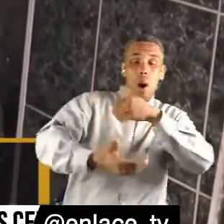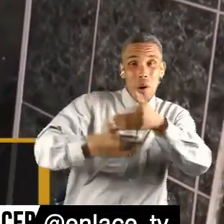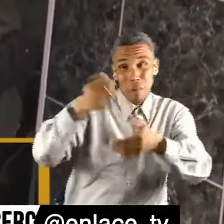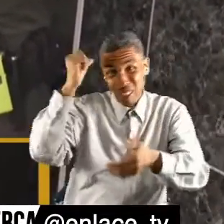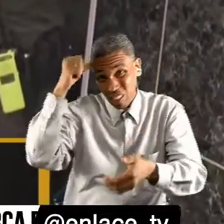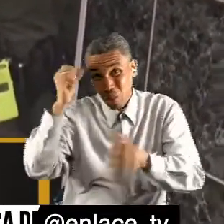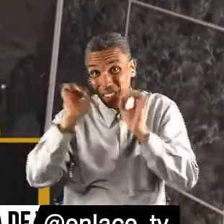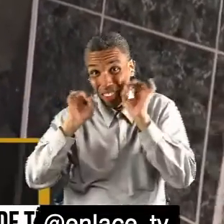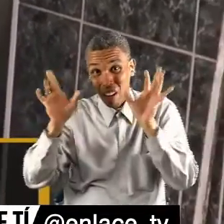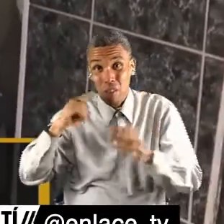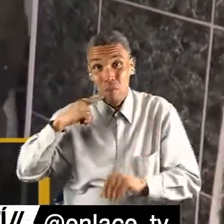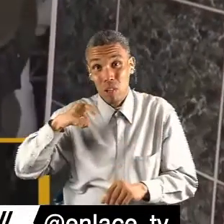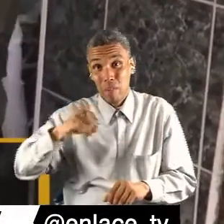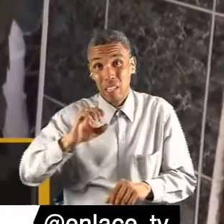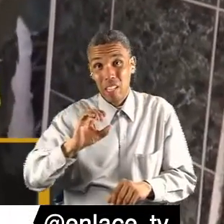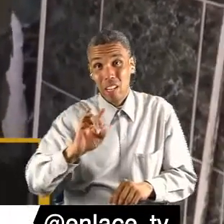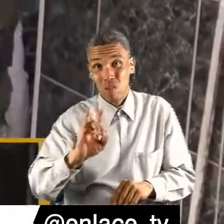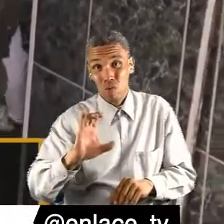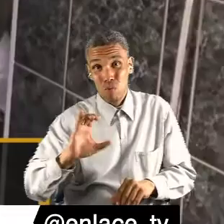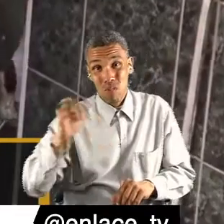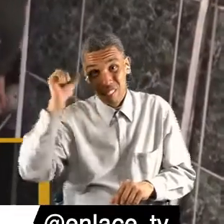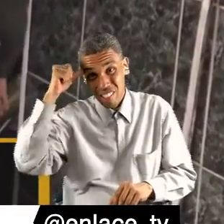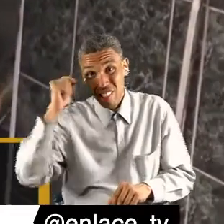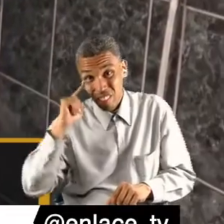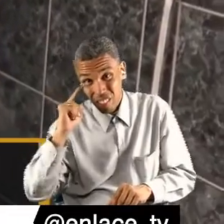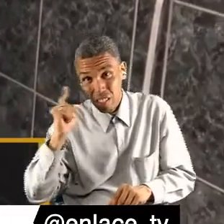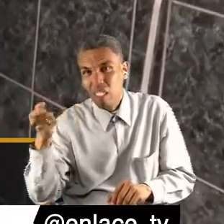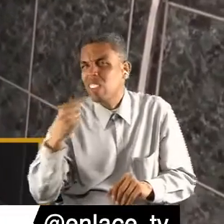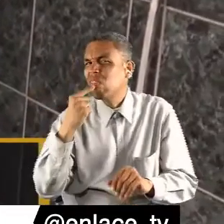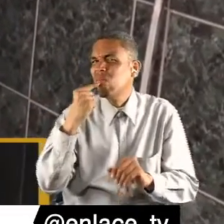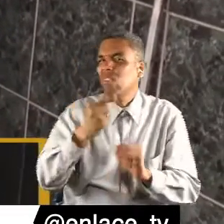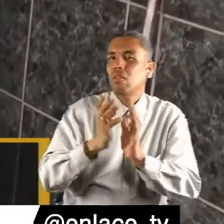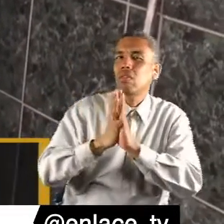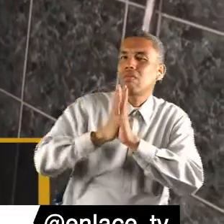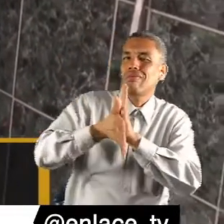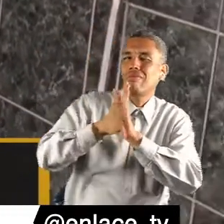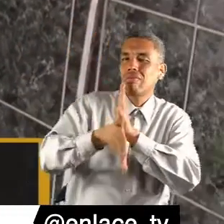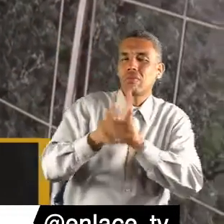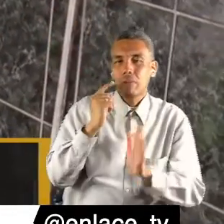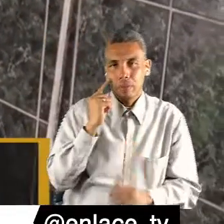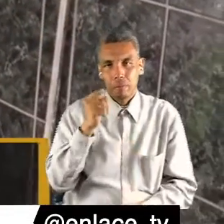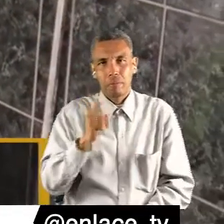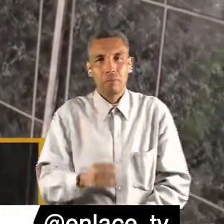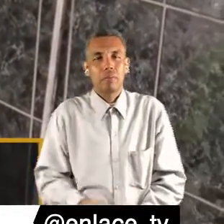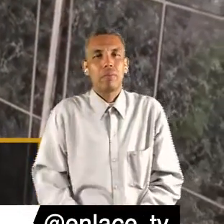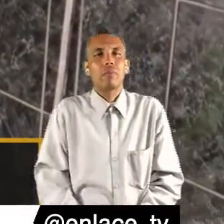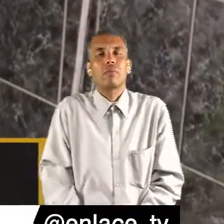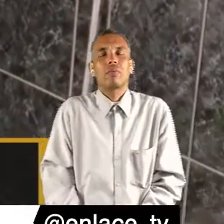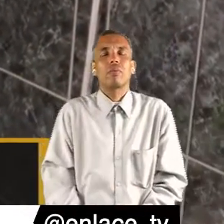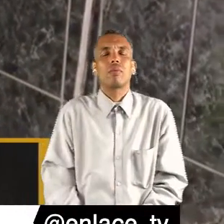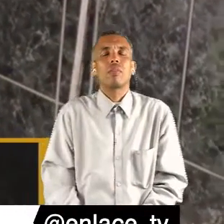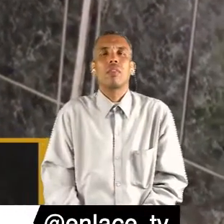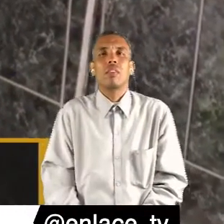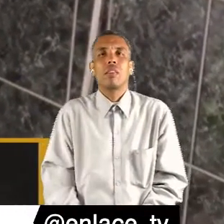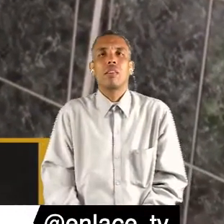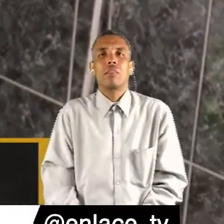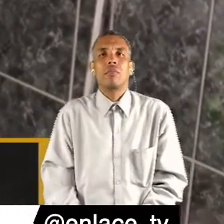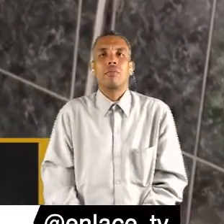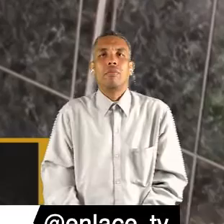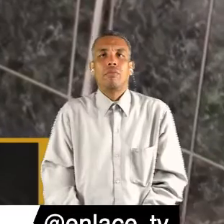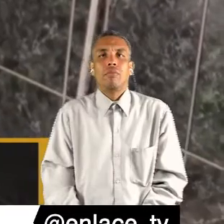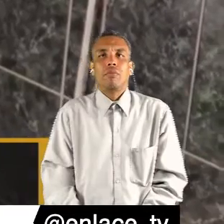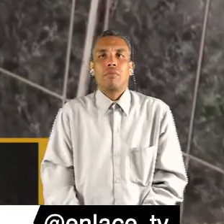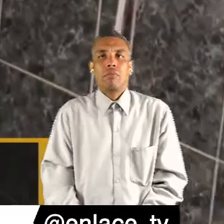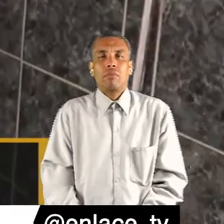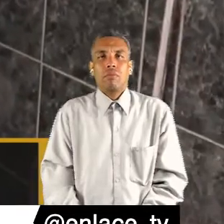se encuentra en la UCI de la Fundación Cardiovascular de Florida Blanca, luego del accidente de tránsito sufrido la semana pasada en la autopista que de Bucaramanga conduce a